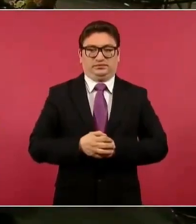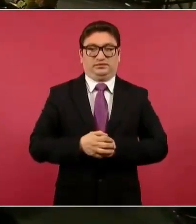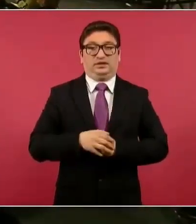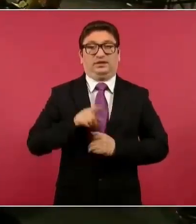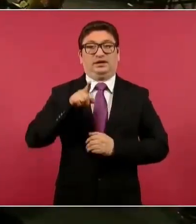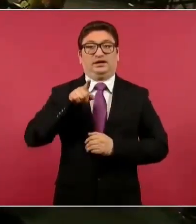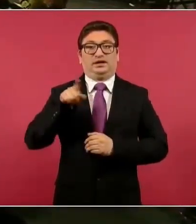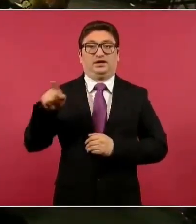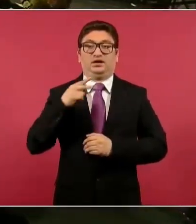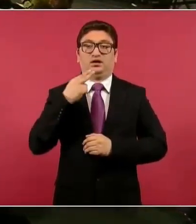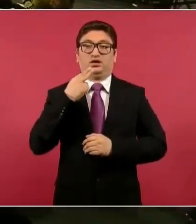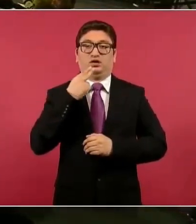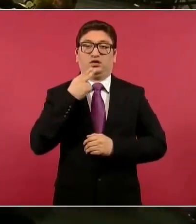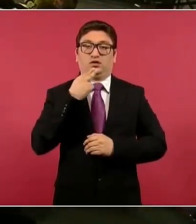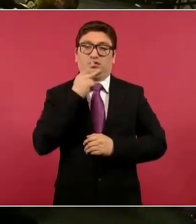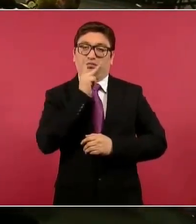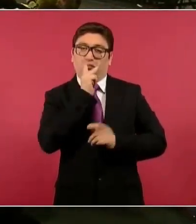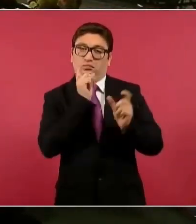usaron el eufemismo de